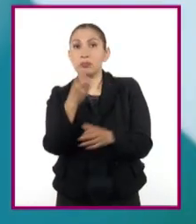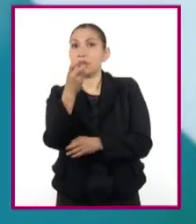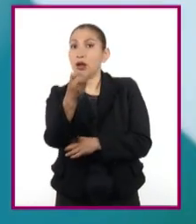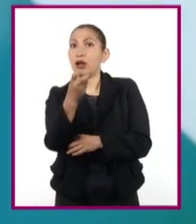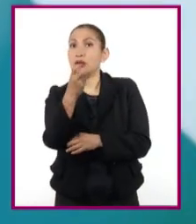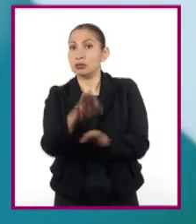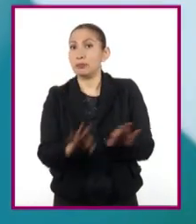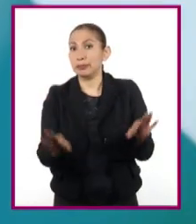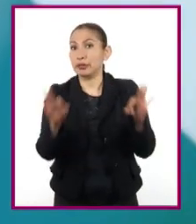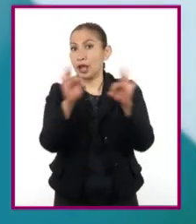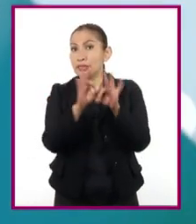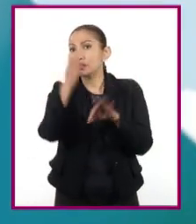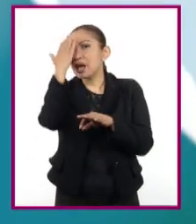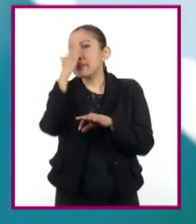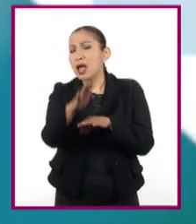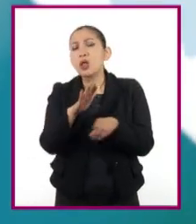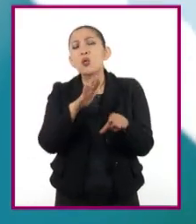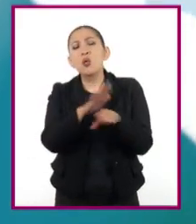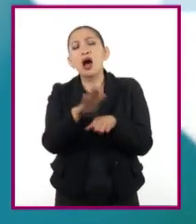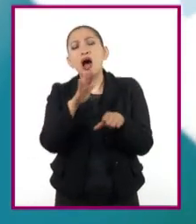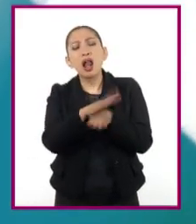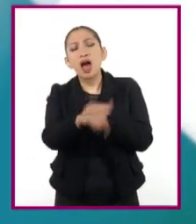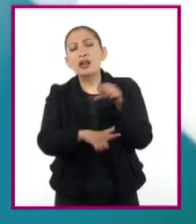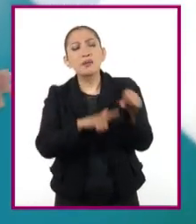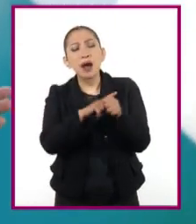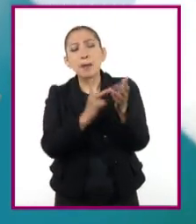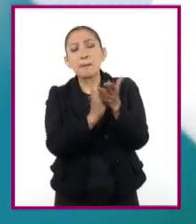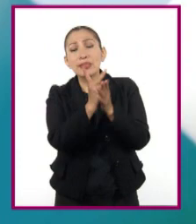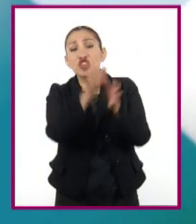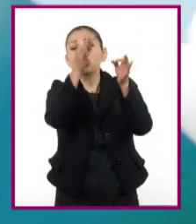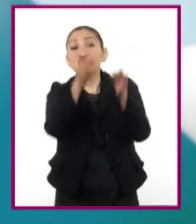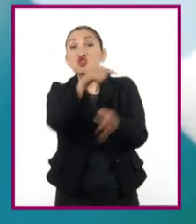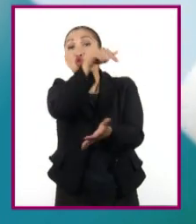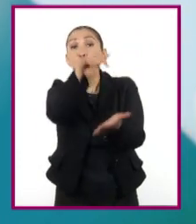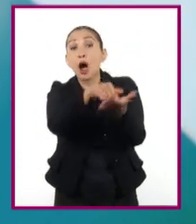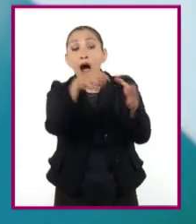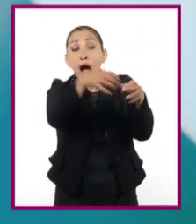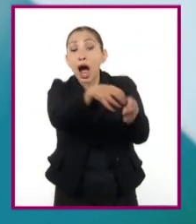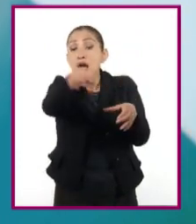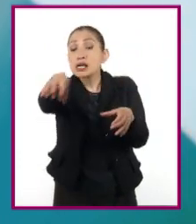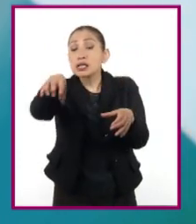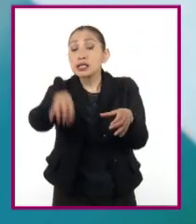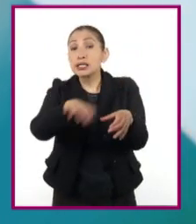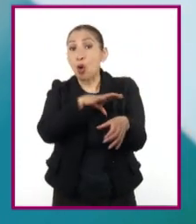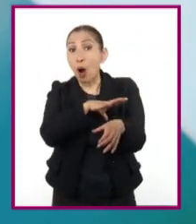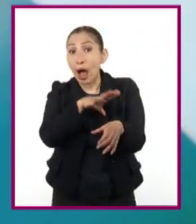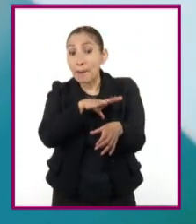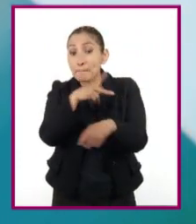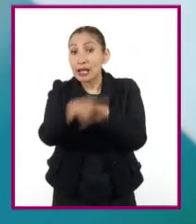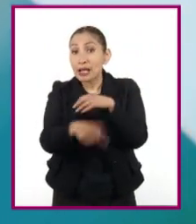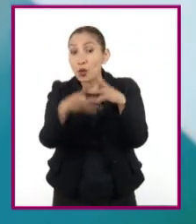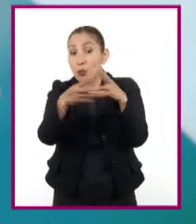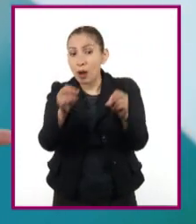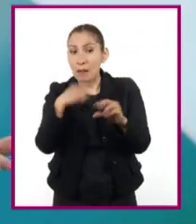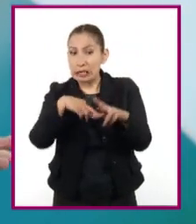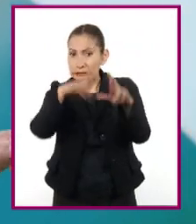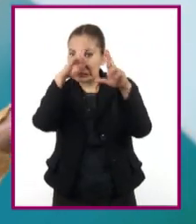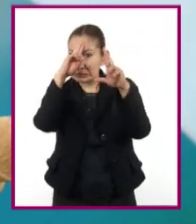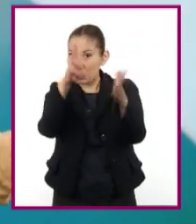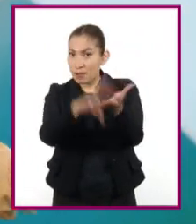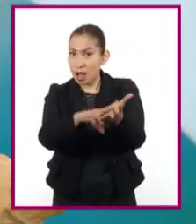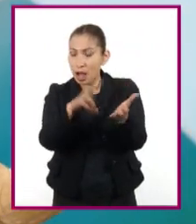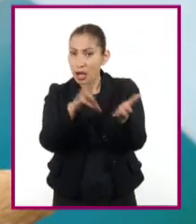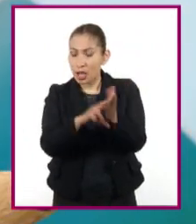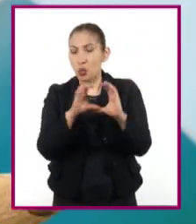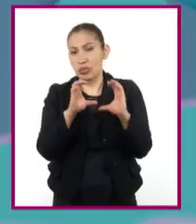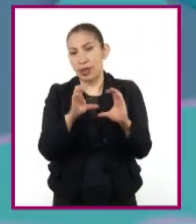que es muy importante saber cuáles son las especies endémicas en peligro de extinción para valorarlas, respetarlas